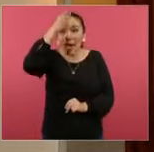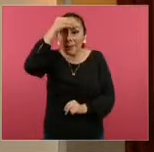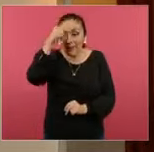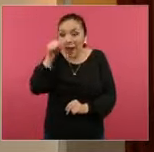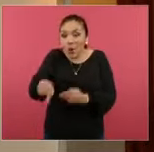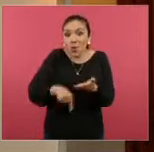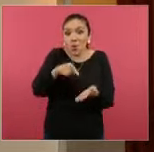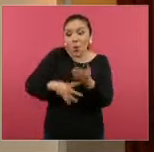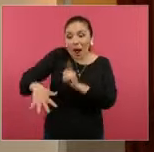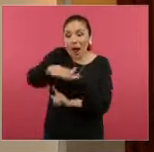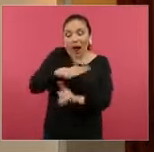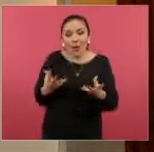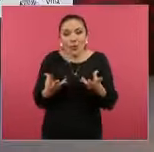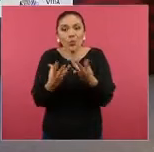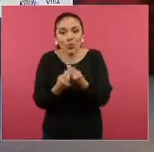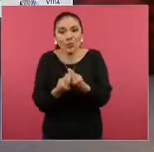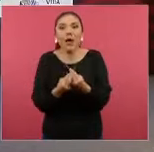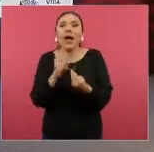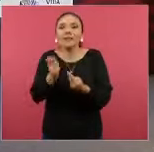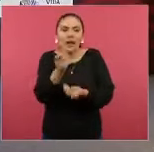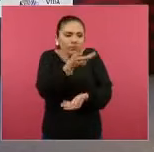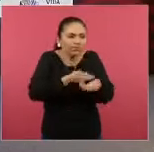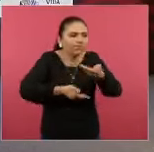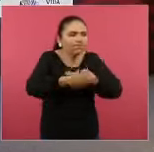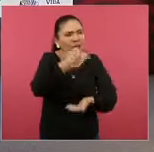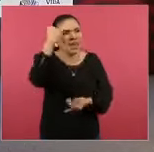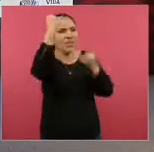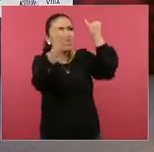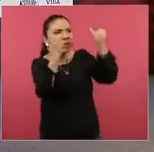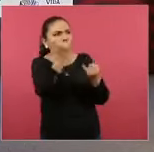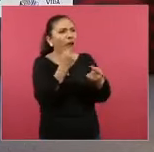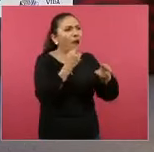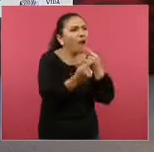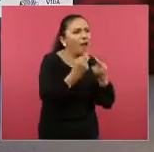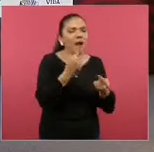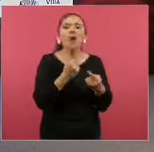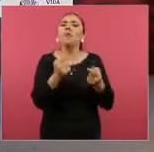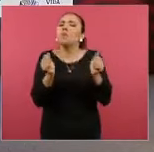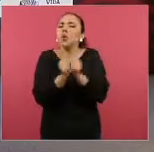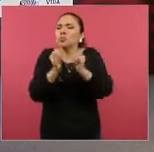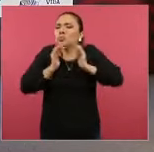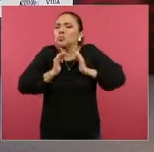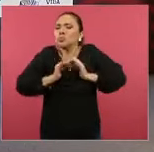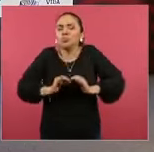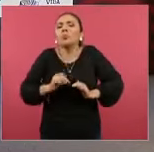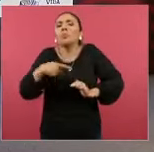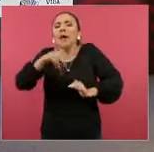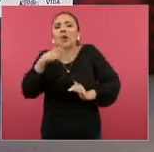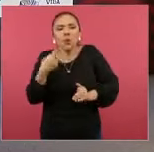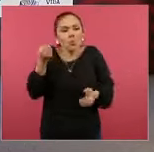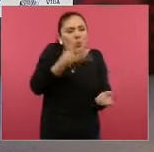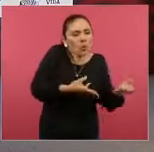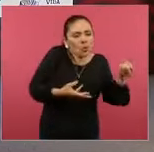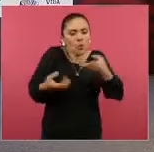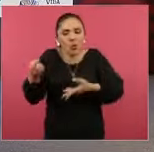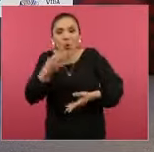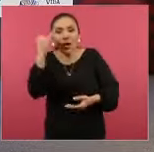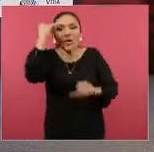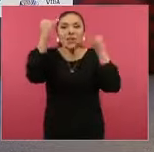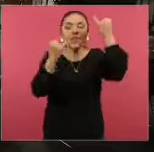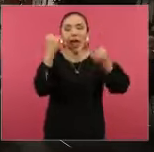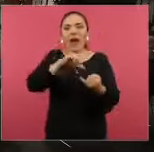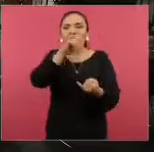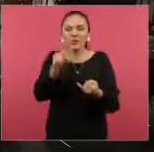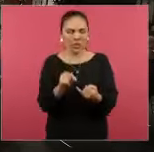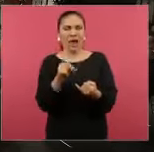nosotros estamos desarrollando, estamos haciendo un intercambio de ideas. Aunque sea de forma pasiva, yo vierto ideas que después se contrastan,